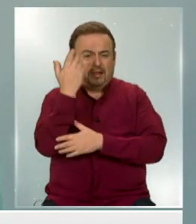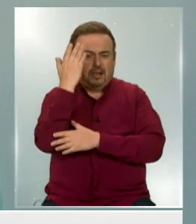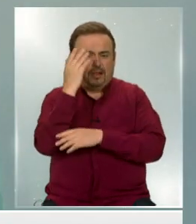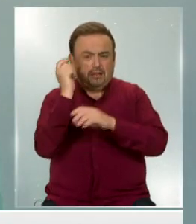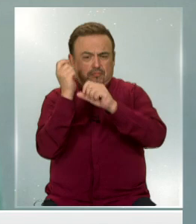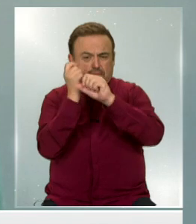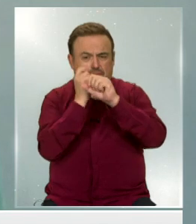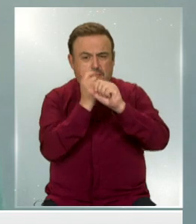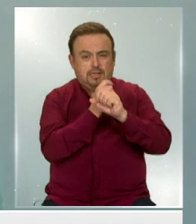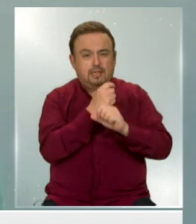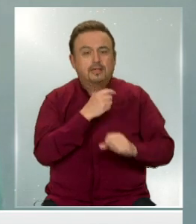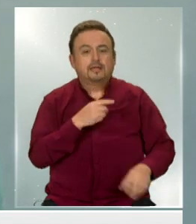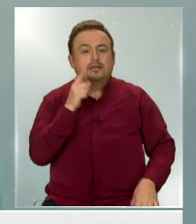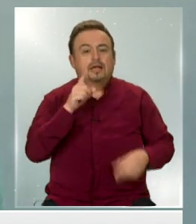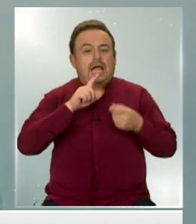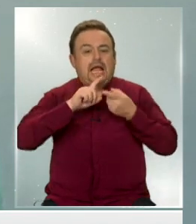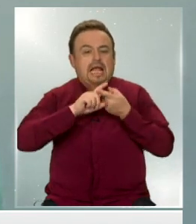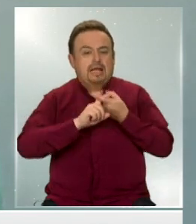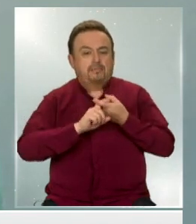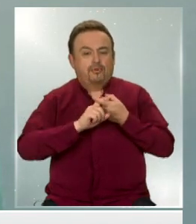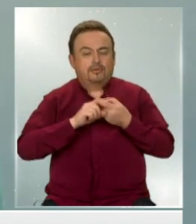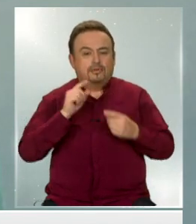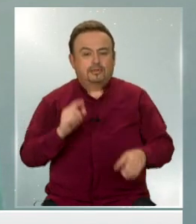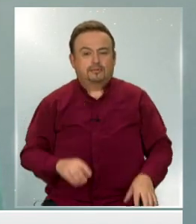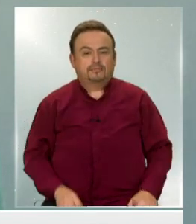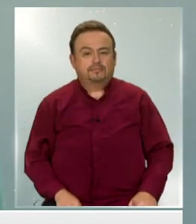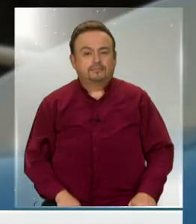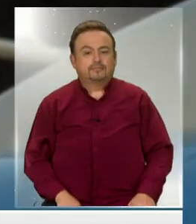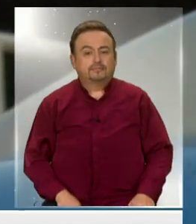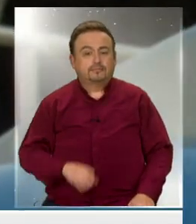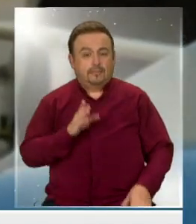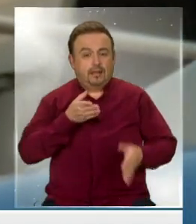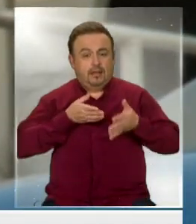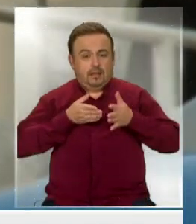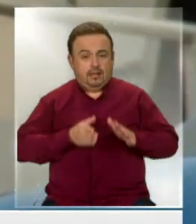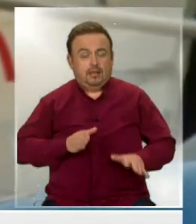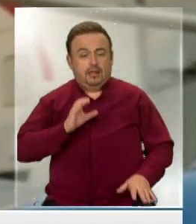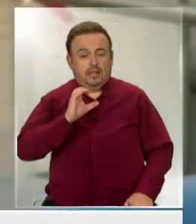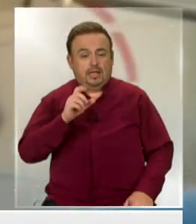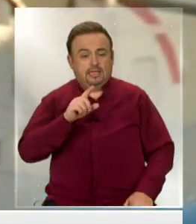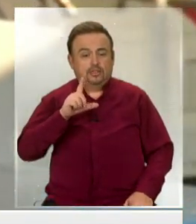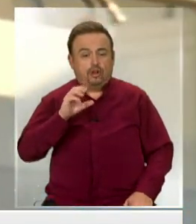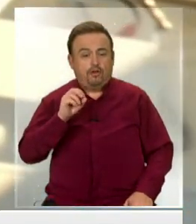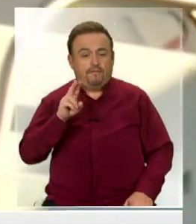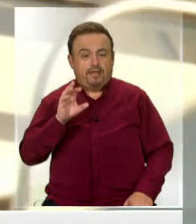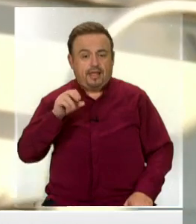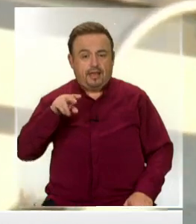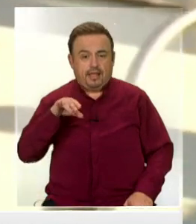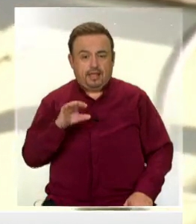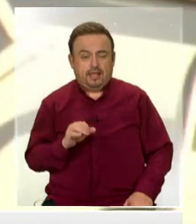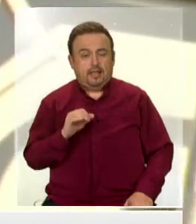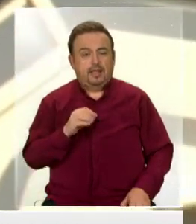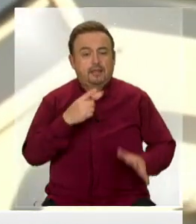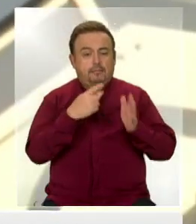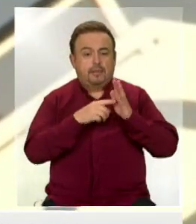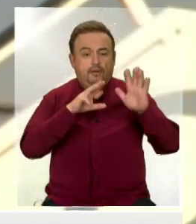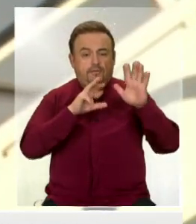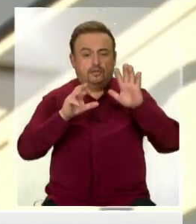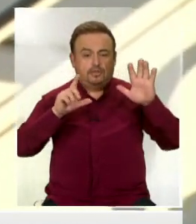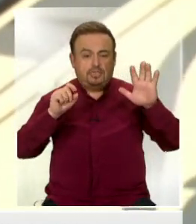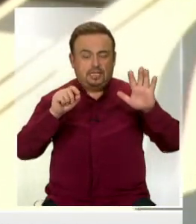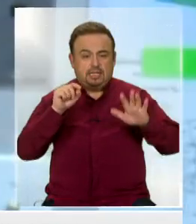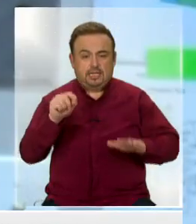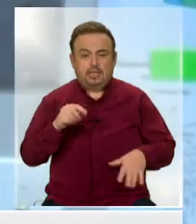madera. Fue difundida en Sevnica, que es donde ella nació en 1970. Y apareció,